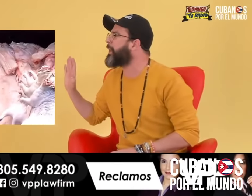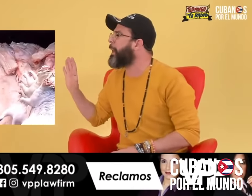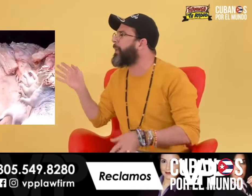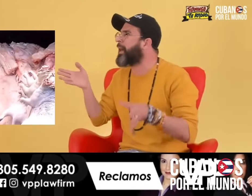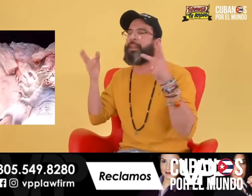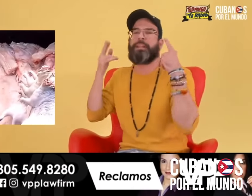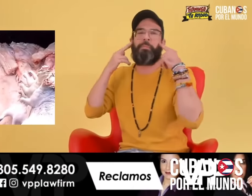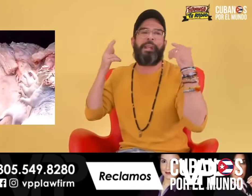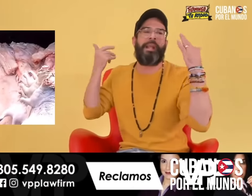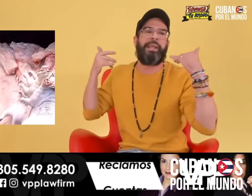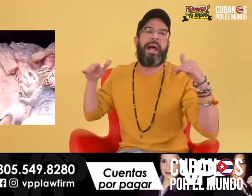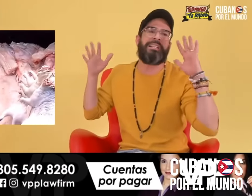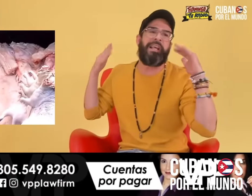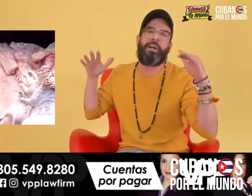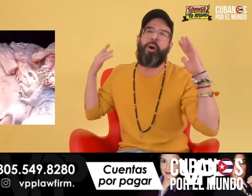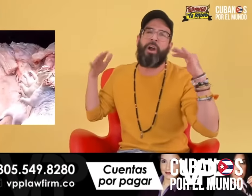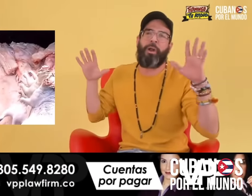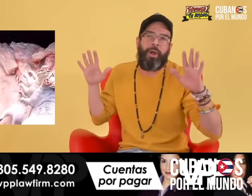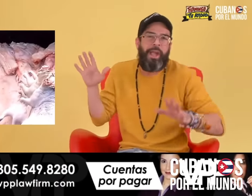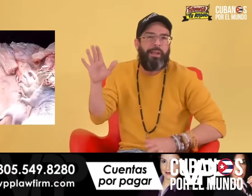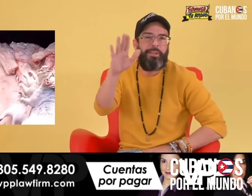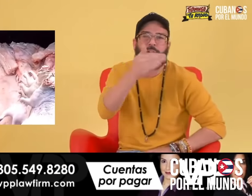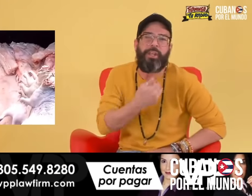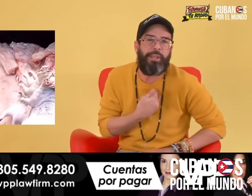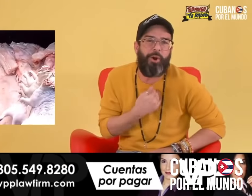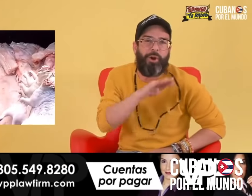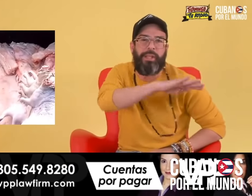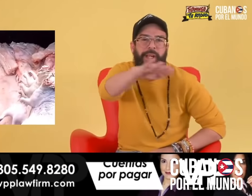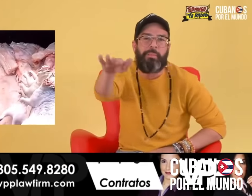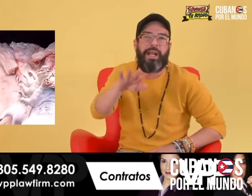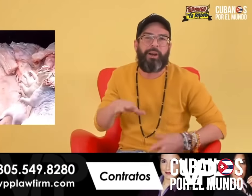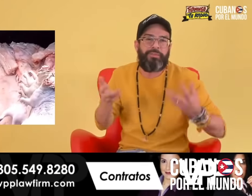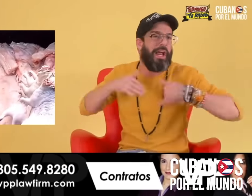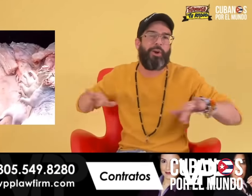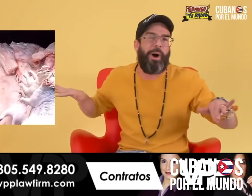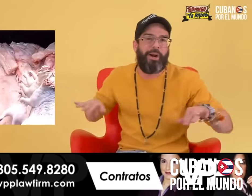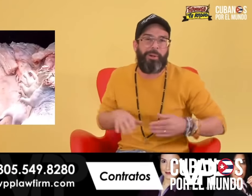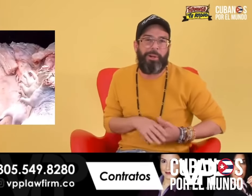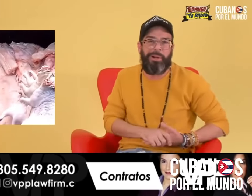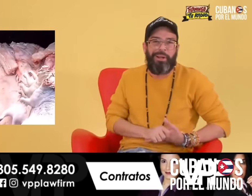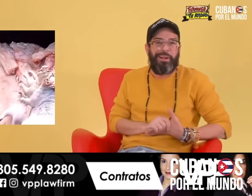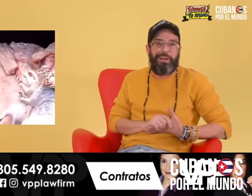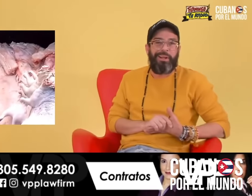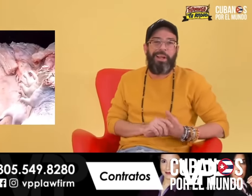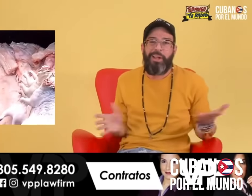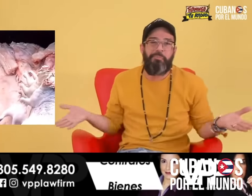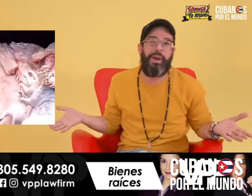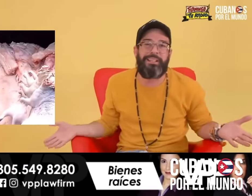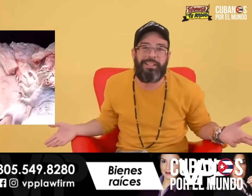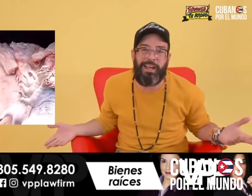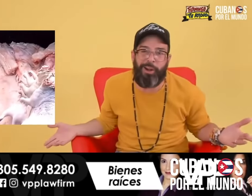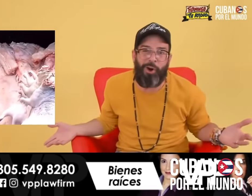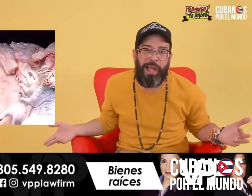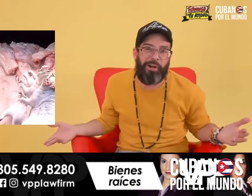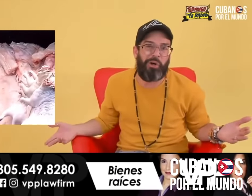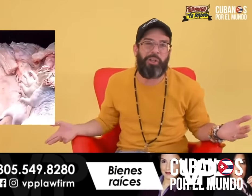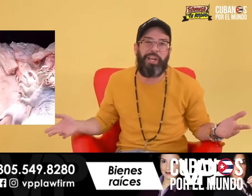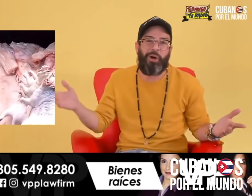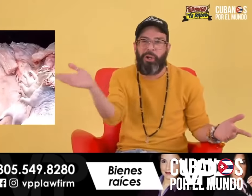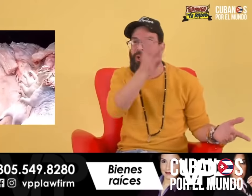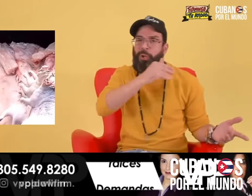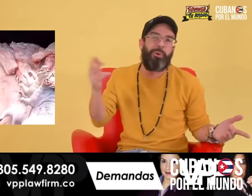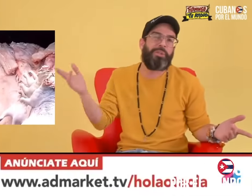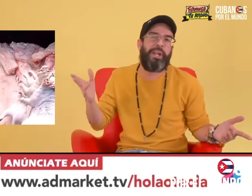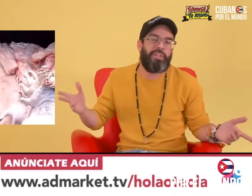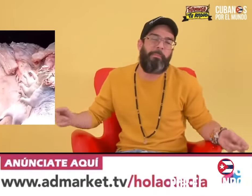de la Pesca para que determinen qué hacer con... Oye, yo te digo lo que determinaron. Se la robaron. 23 colas de